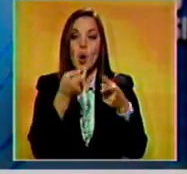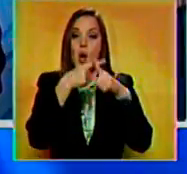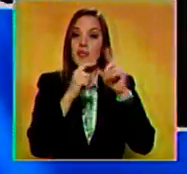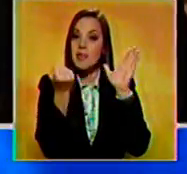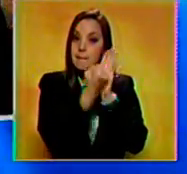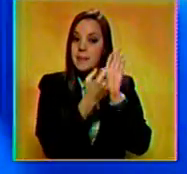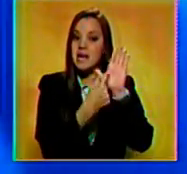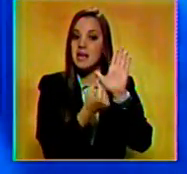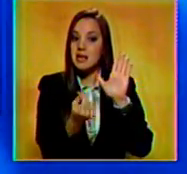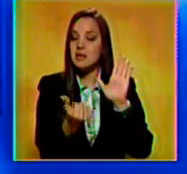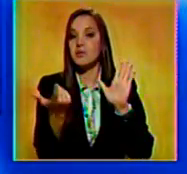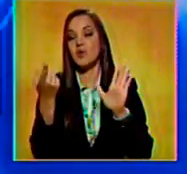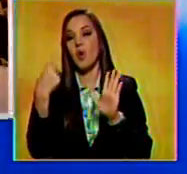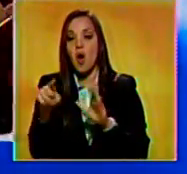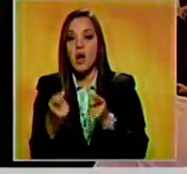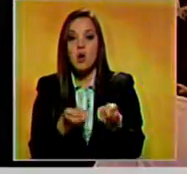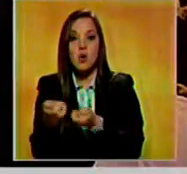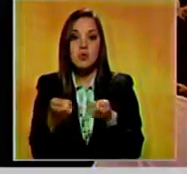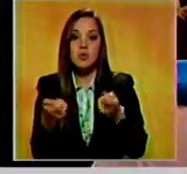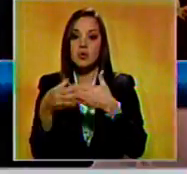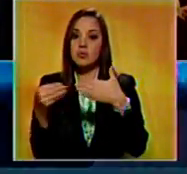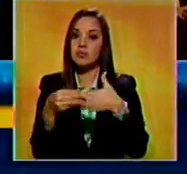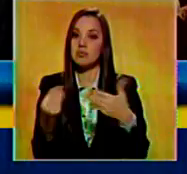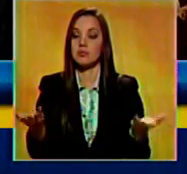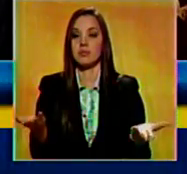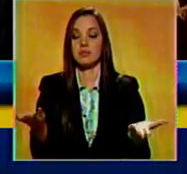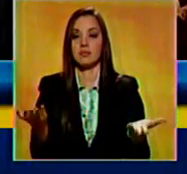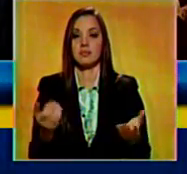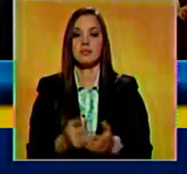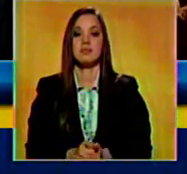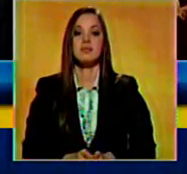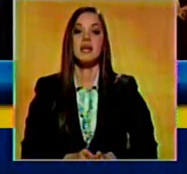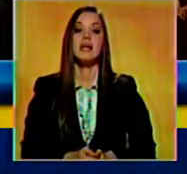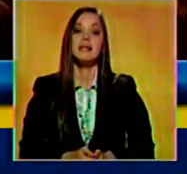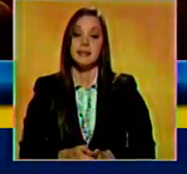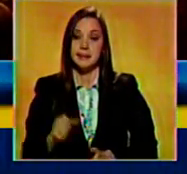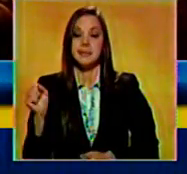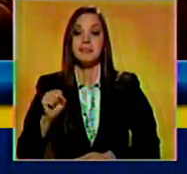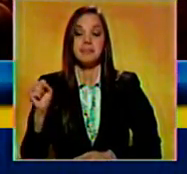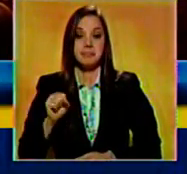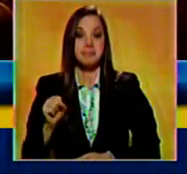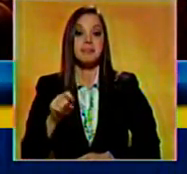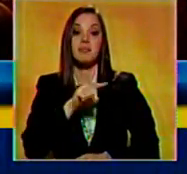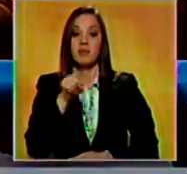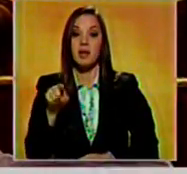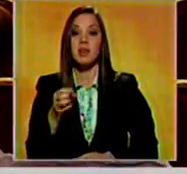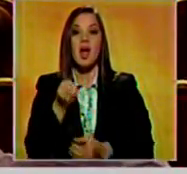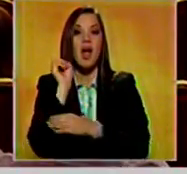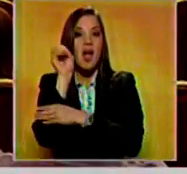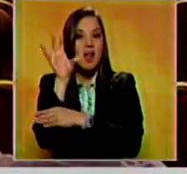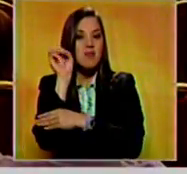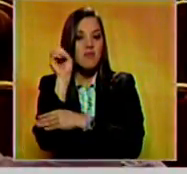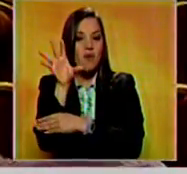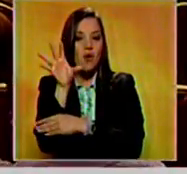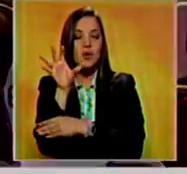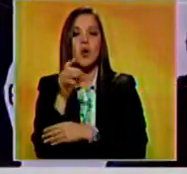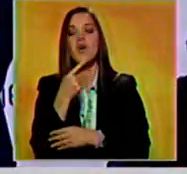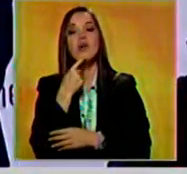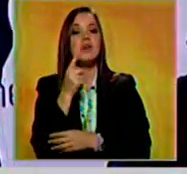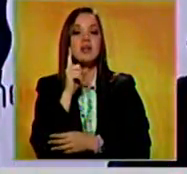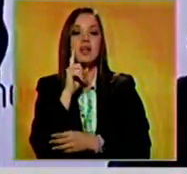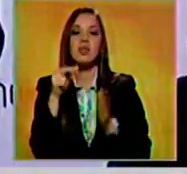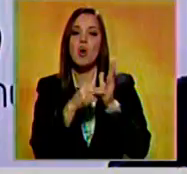amplía. Así es, muchas gracias. Esa consideración y otras son parte de las conclusiones del foro Coyuntura